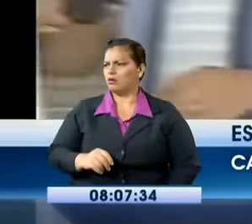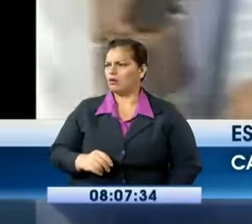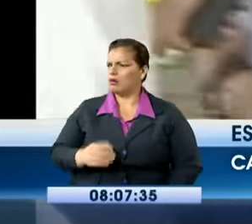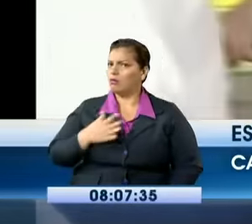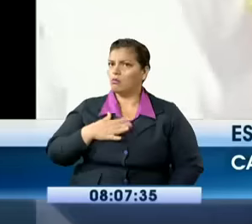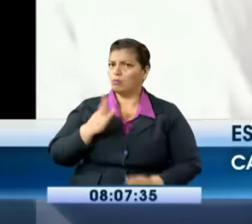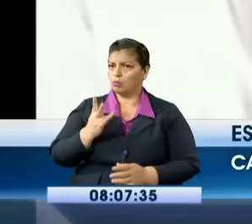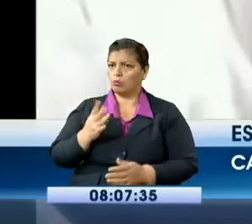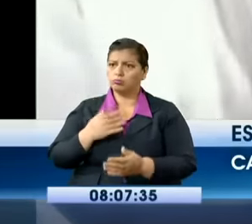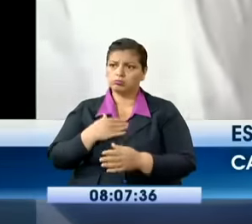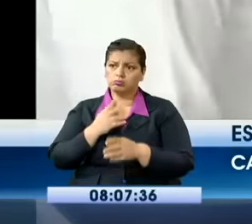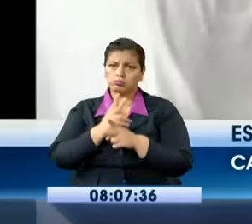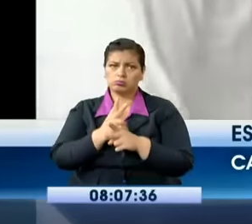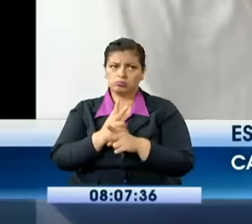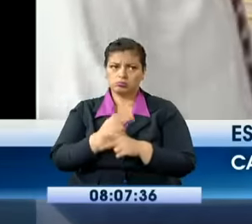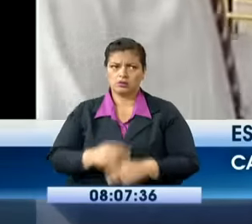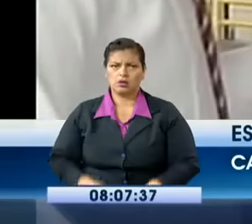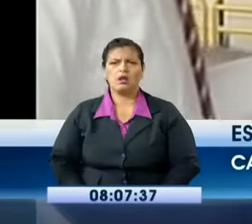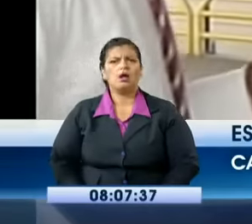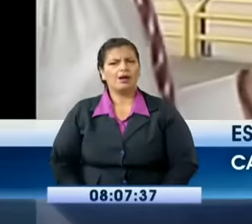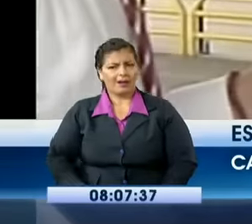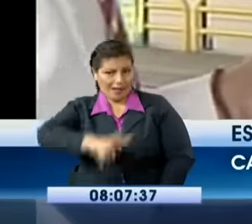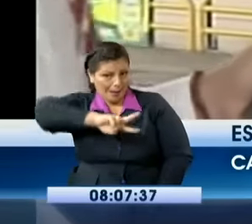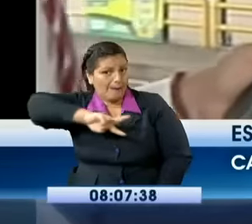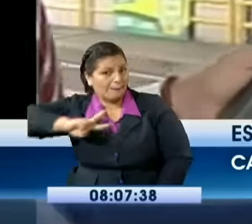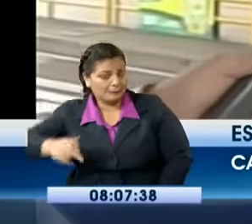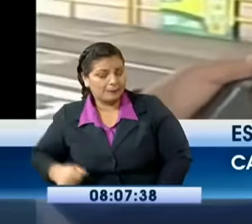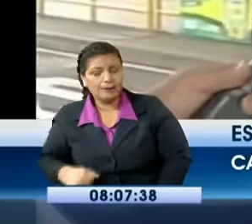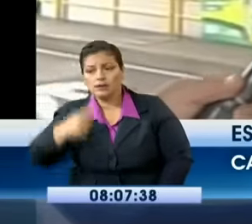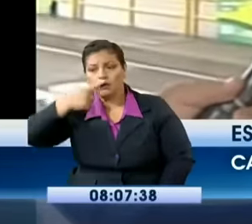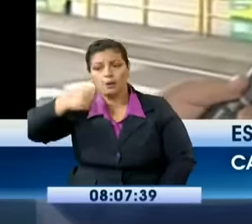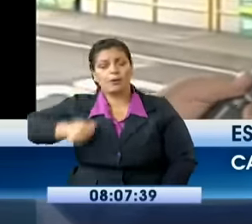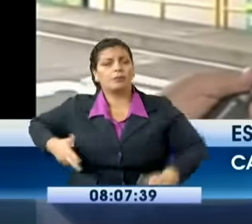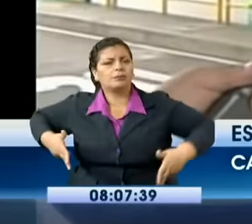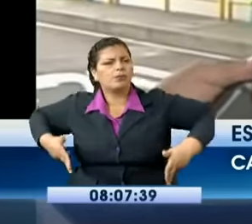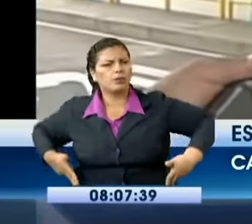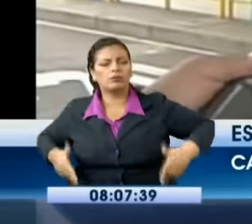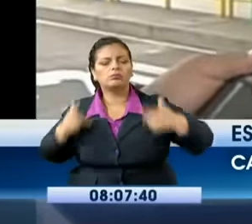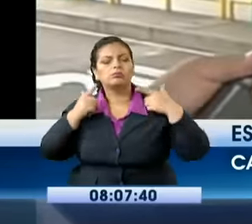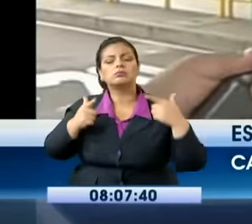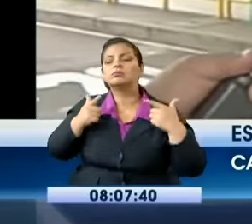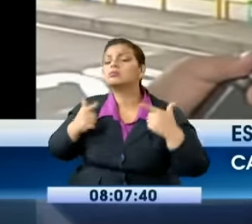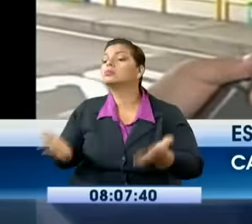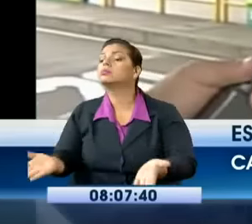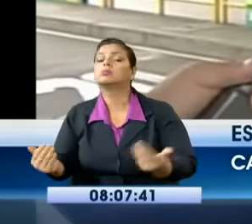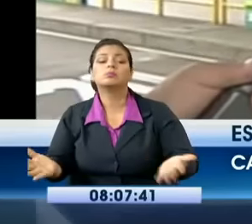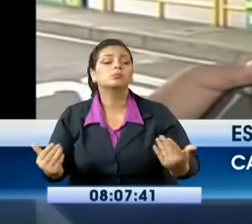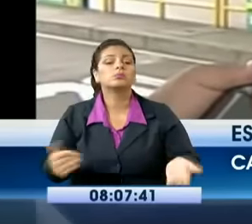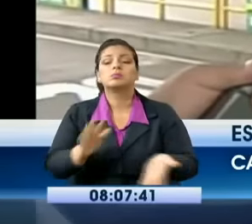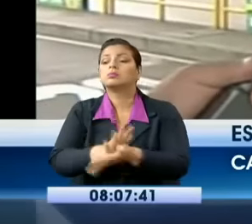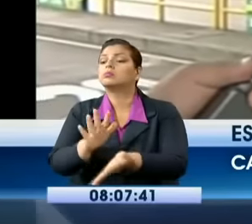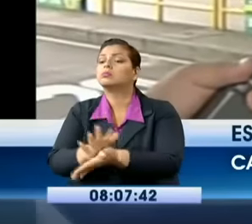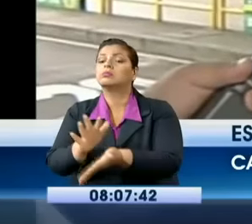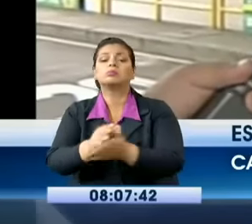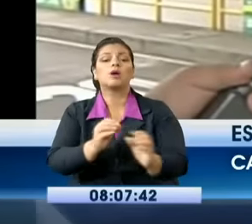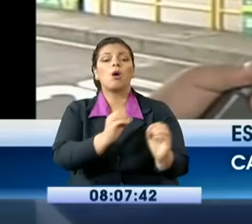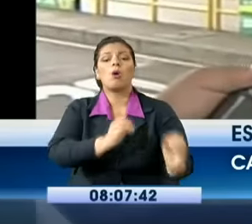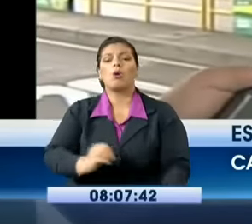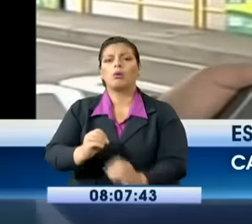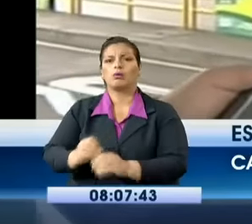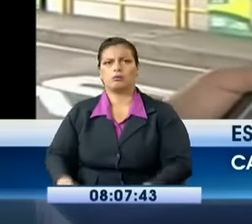guardia aquí organizando aquí la fila, porque vienen, estamos haciendo cola, vienen personas que ya vienen corriendo, van que empujan y nos van empujando a todos. O